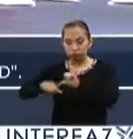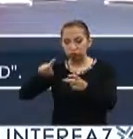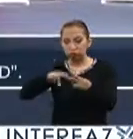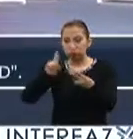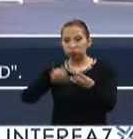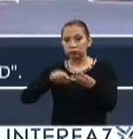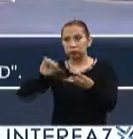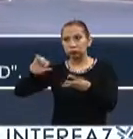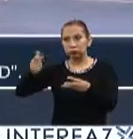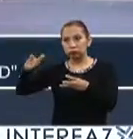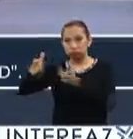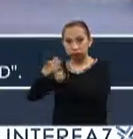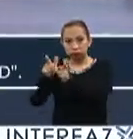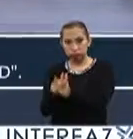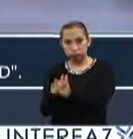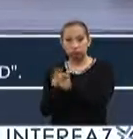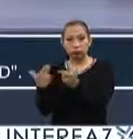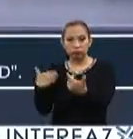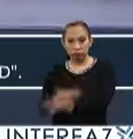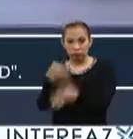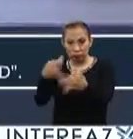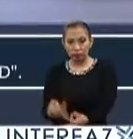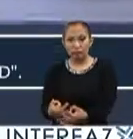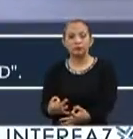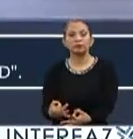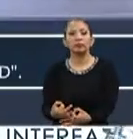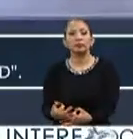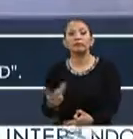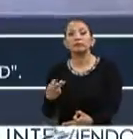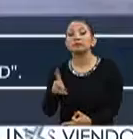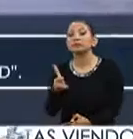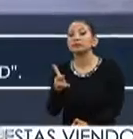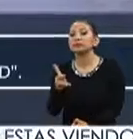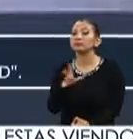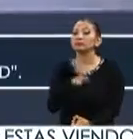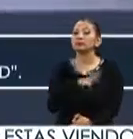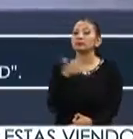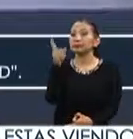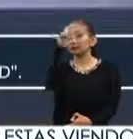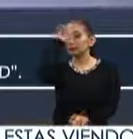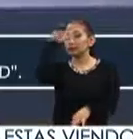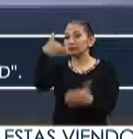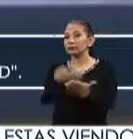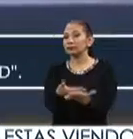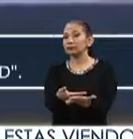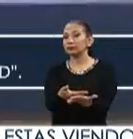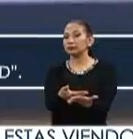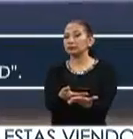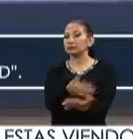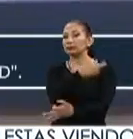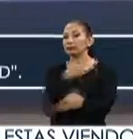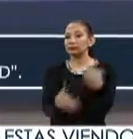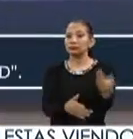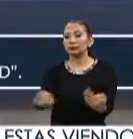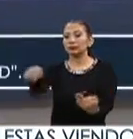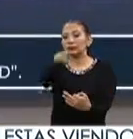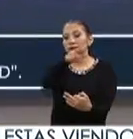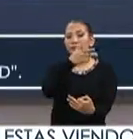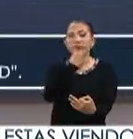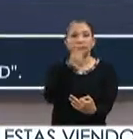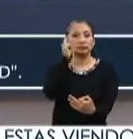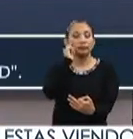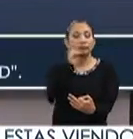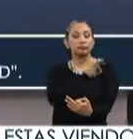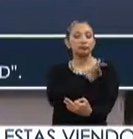y los grupos originarios. Sin embargo, la propuesta es que todas y todos